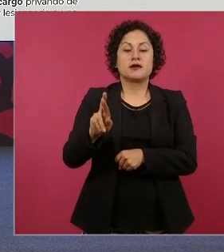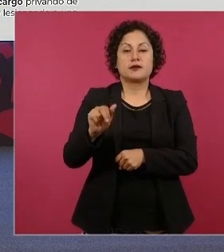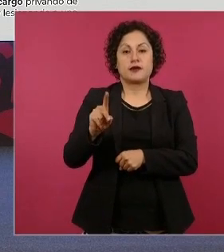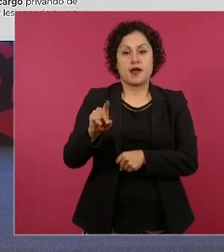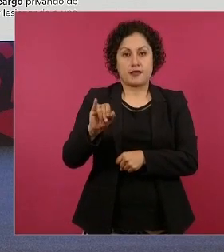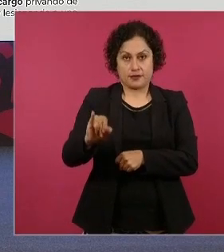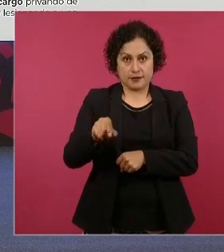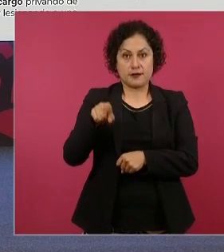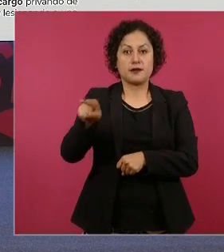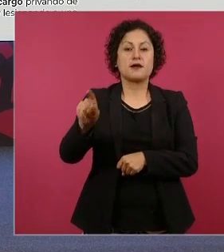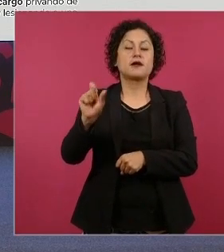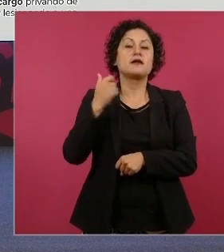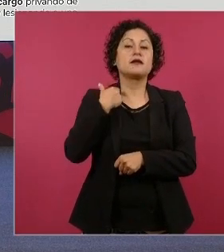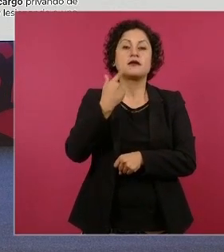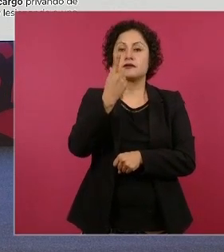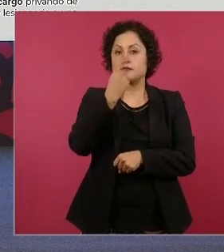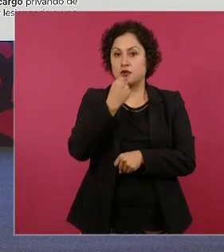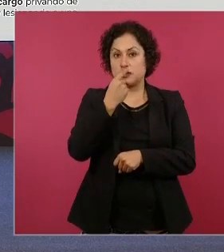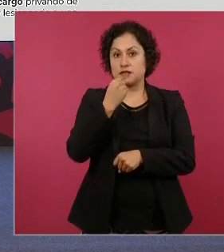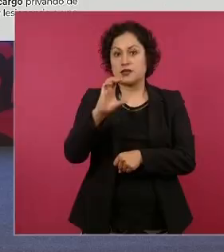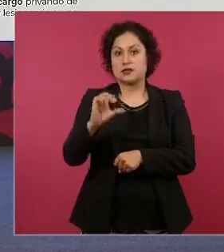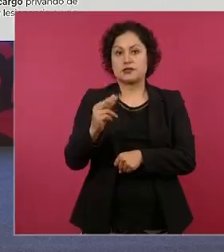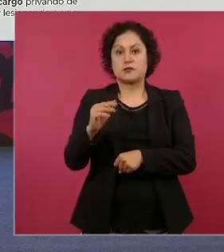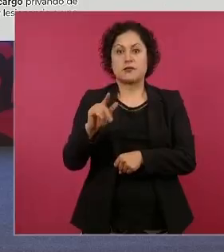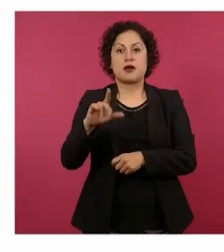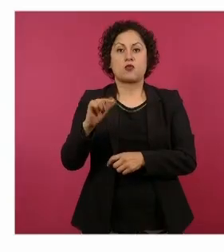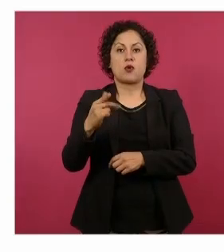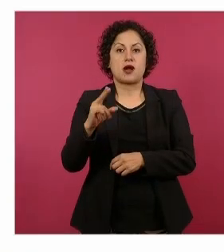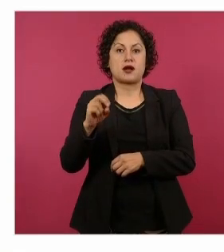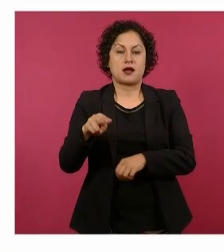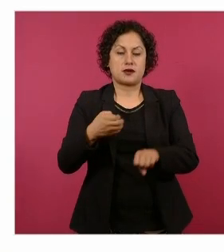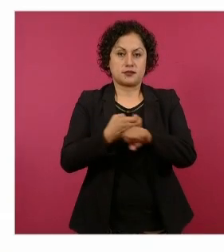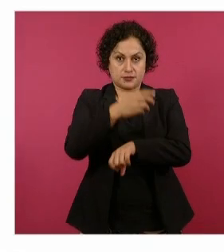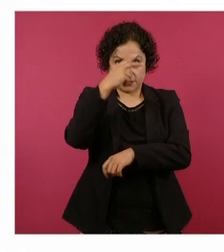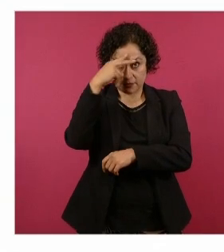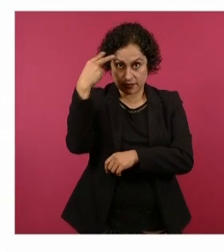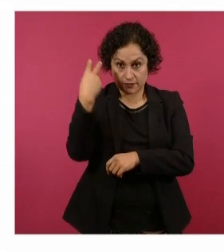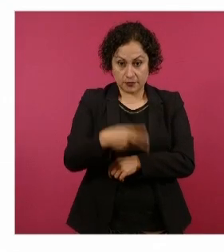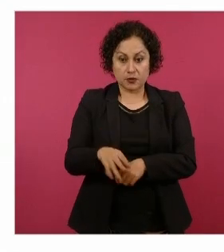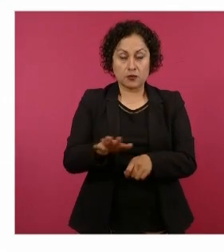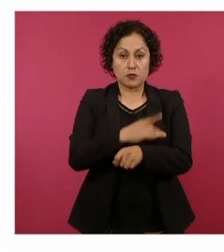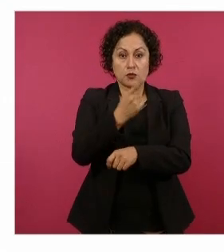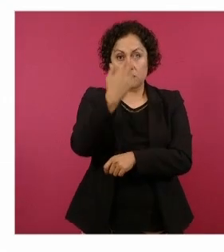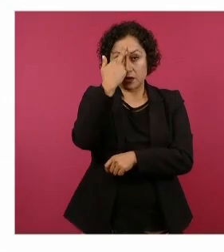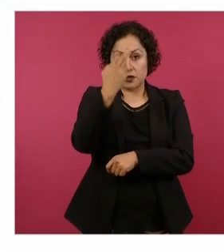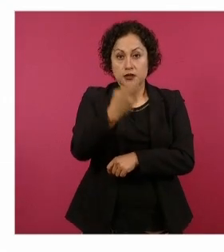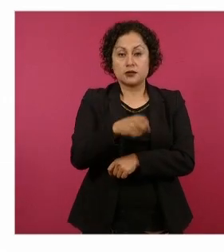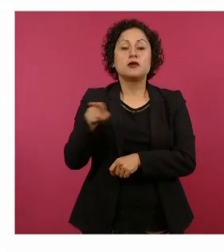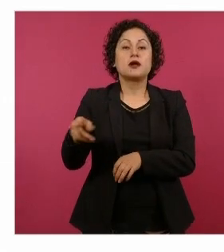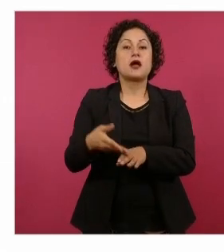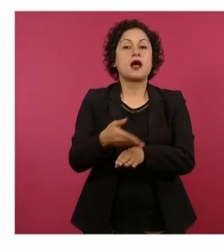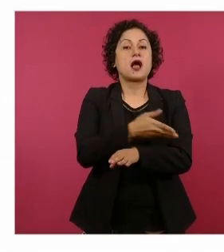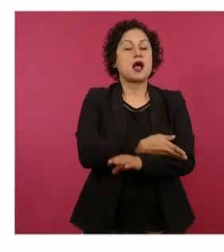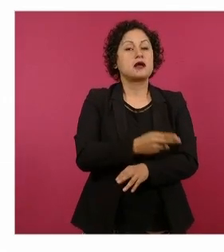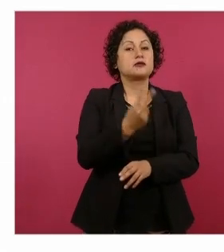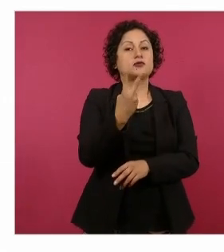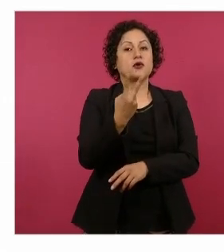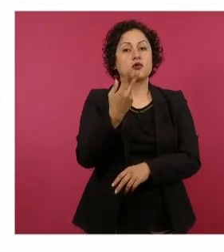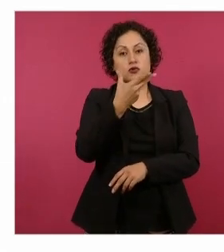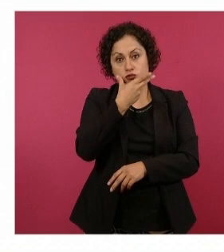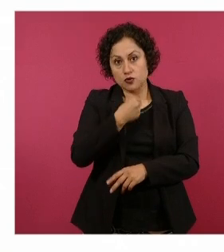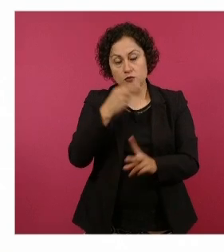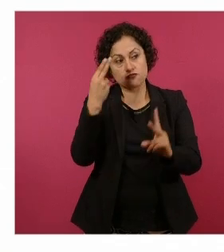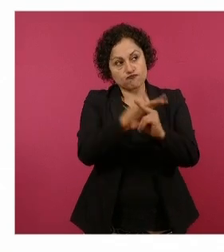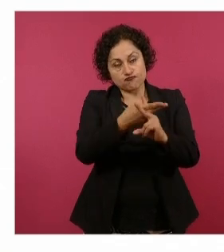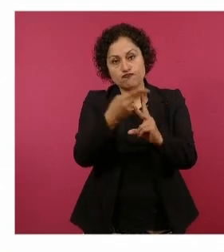municipal en Chimalhuacán. Tras acreditar su responsabilidad en los delitos de homicidio calificado de dos hombres y